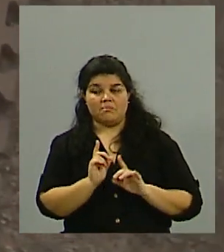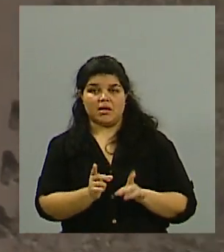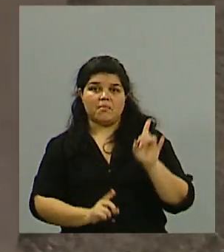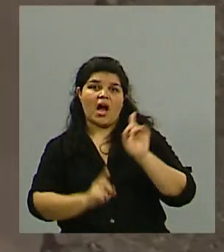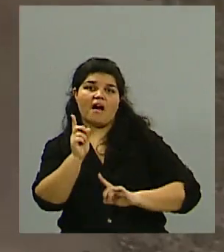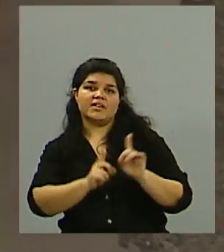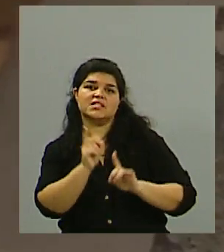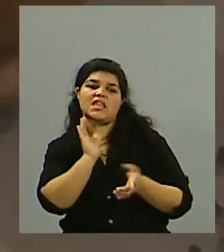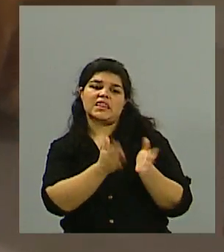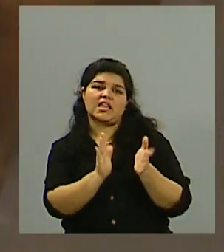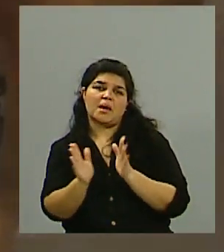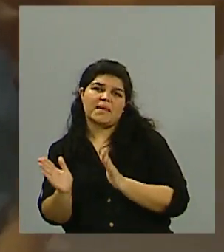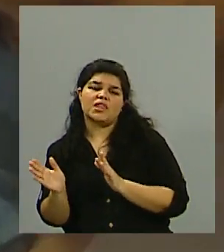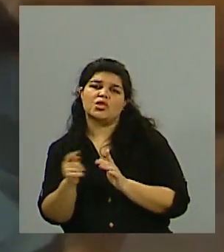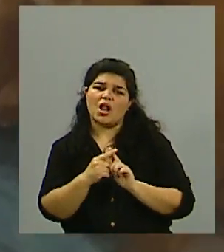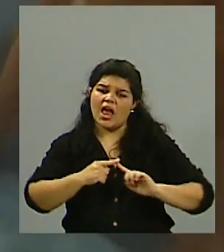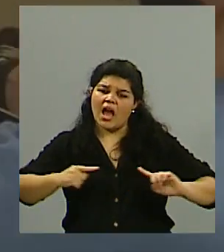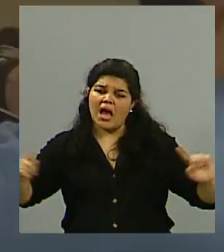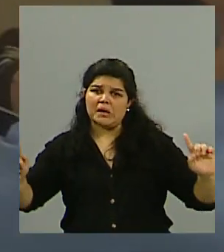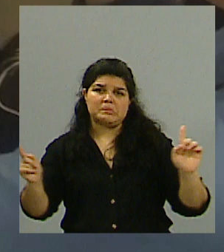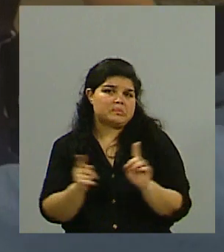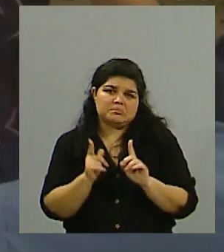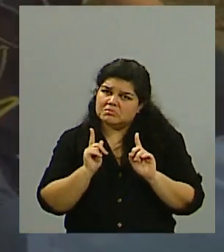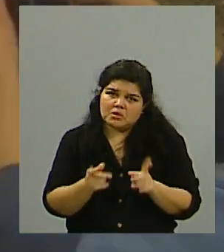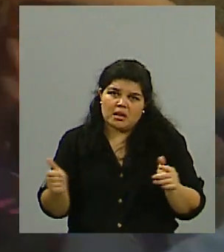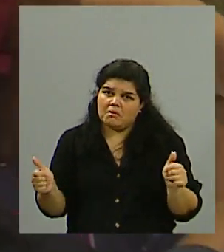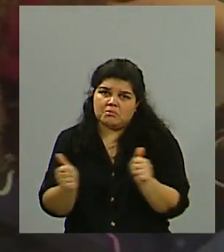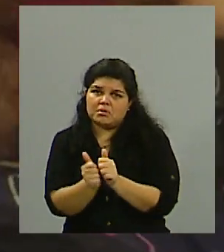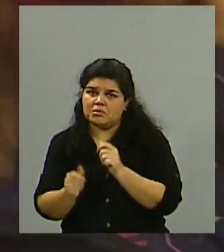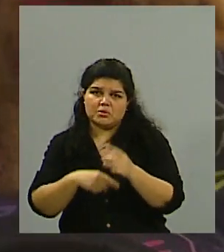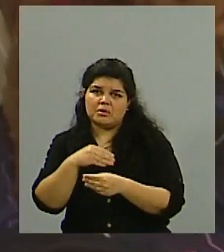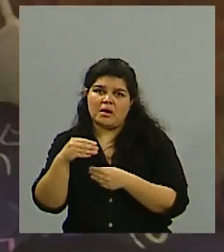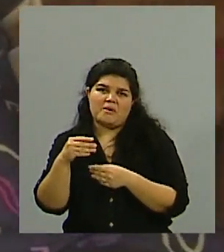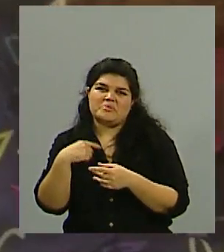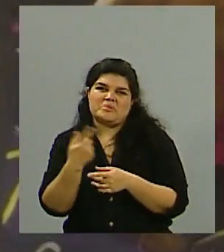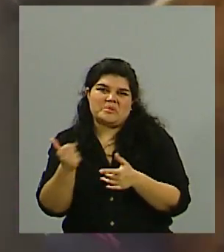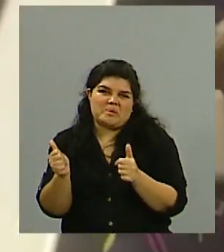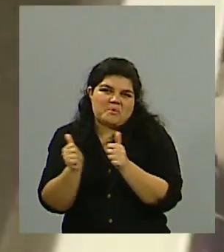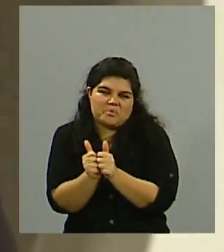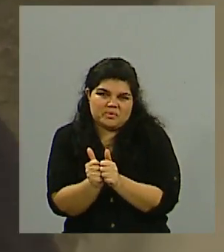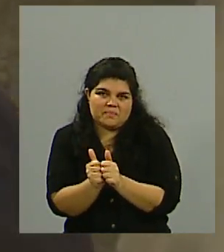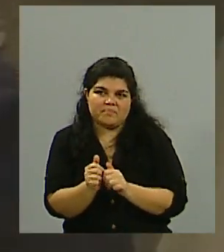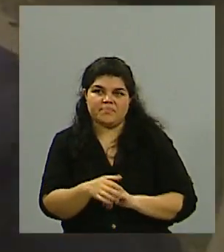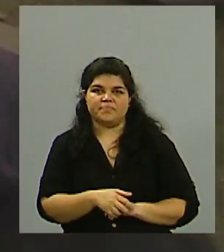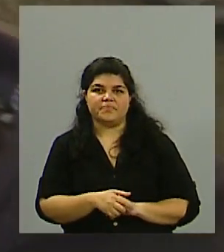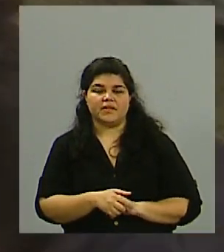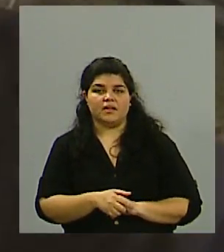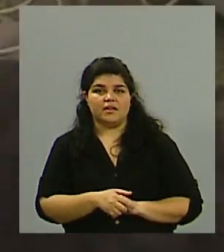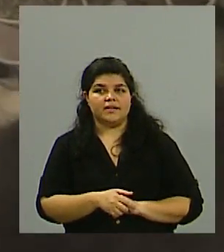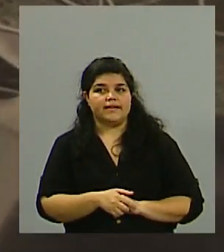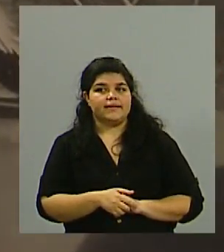tratamientos se hacen más largos o los acompañamos. Vos decías que la cadena por ahí es larga y ustedes son los últimos. ¿Esto es por falta